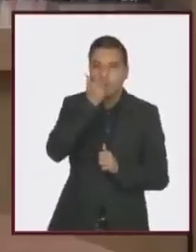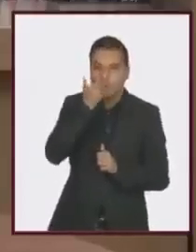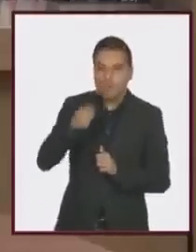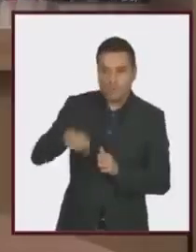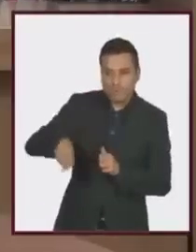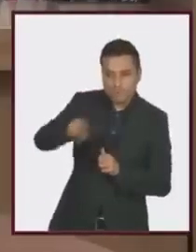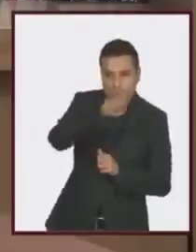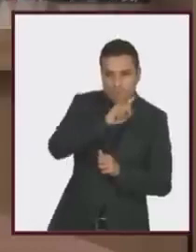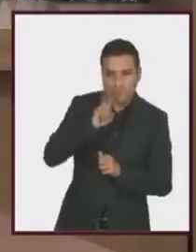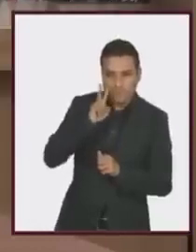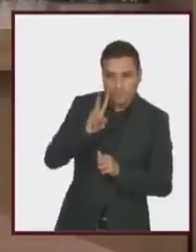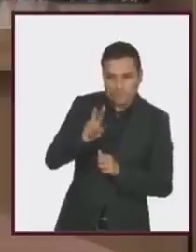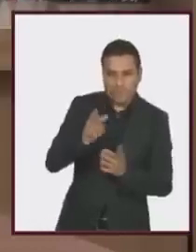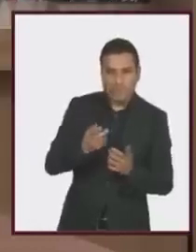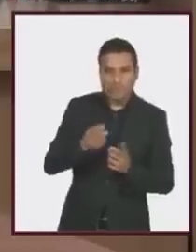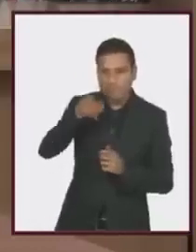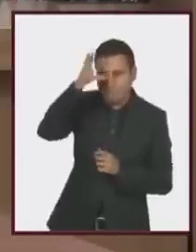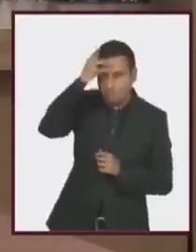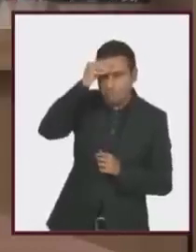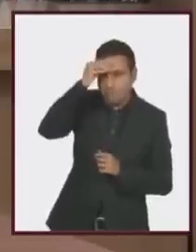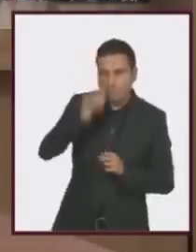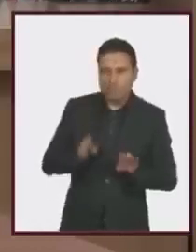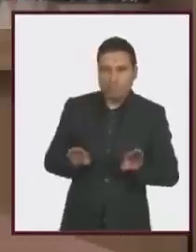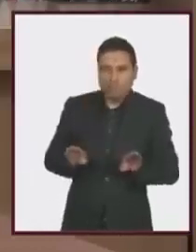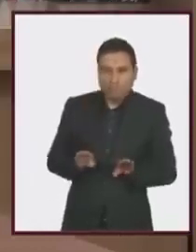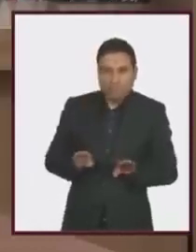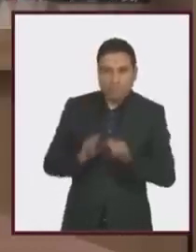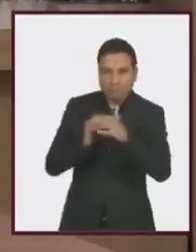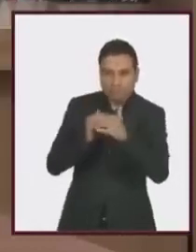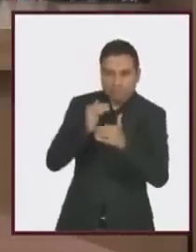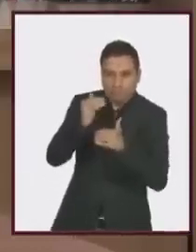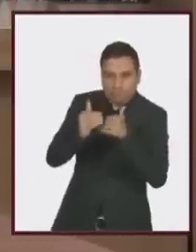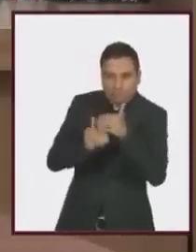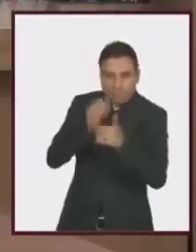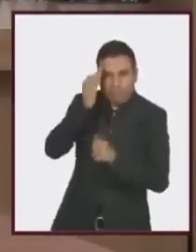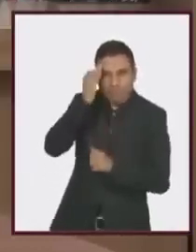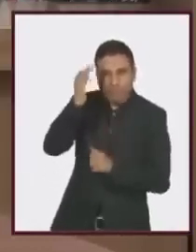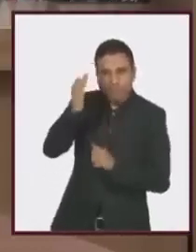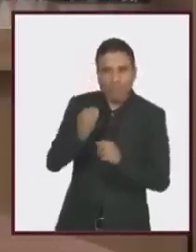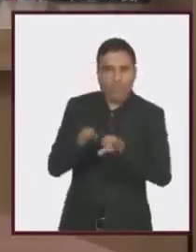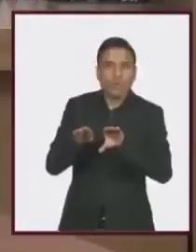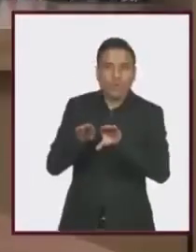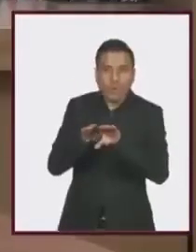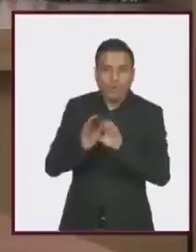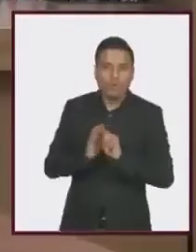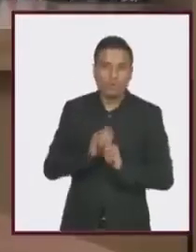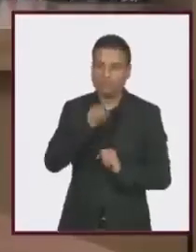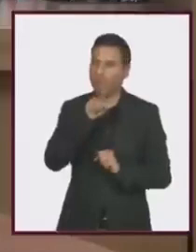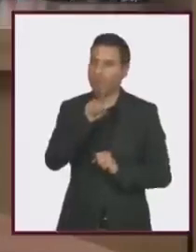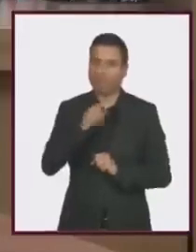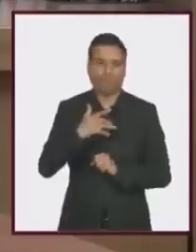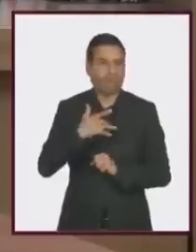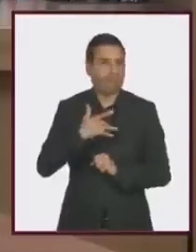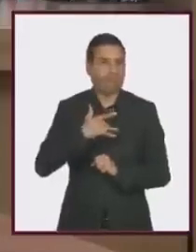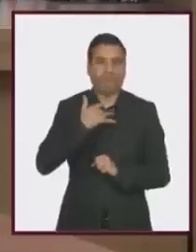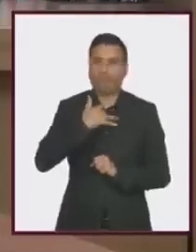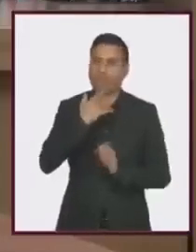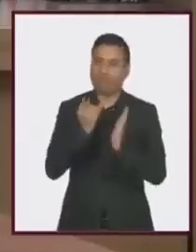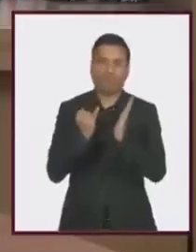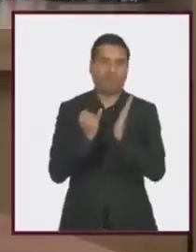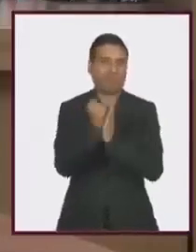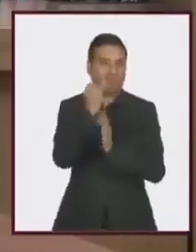que van a establecer cuál es la secuenciación y temporalidad que va a tener estos